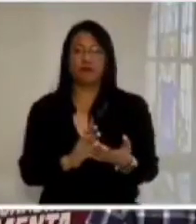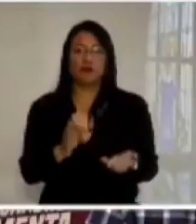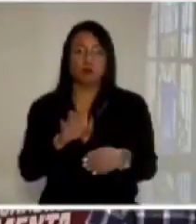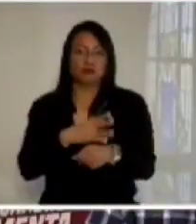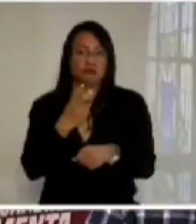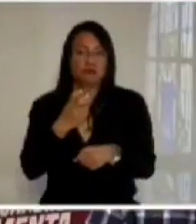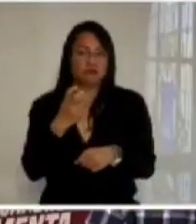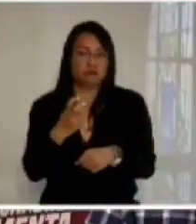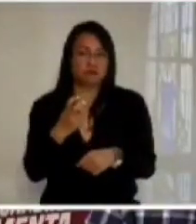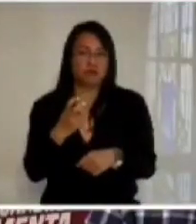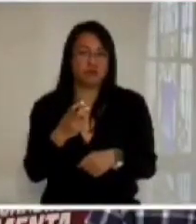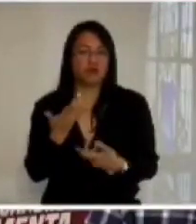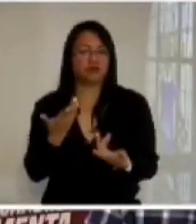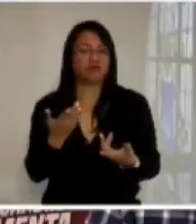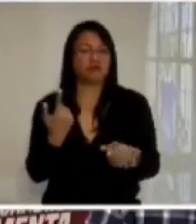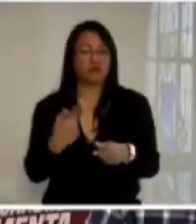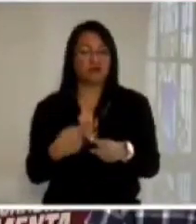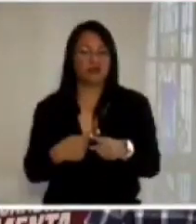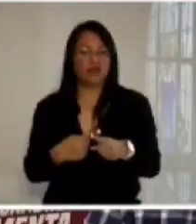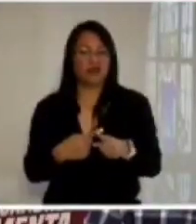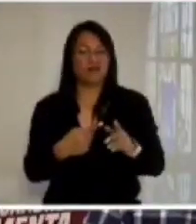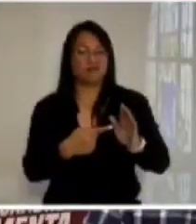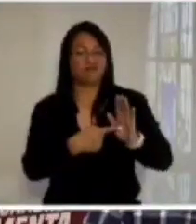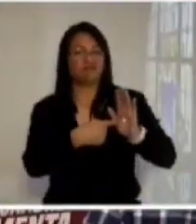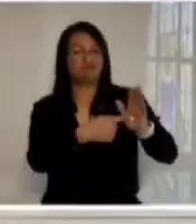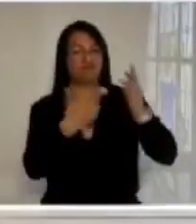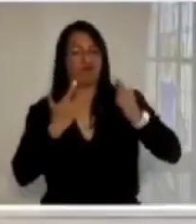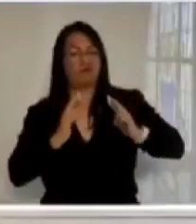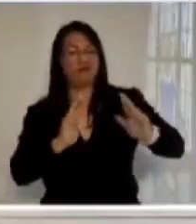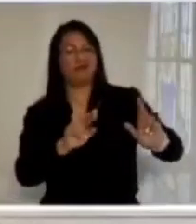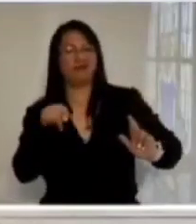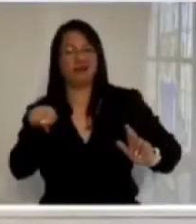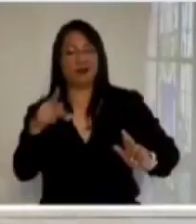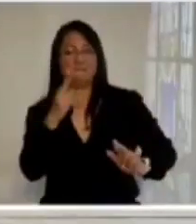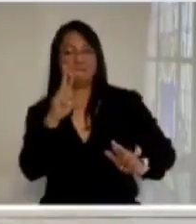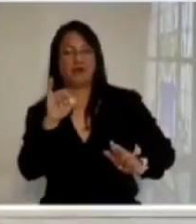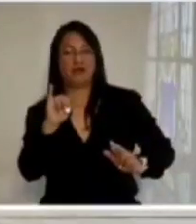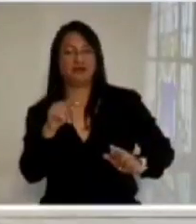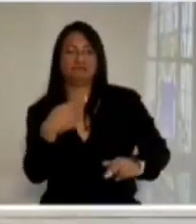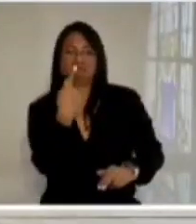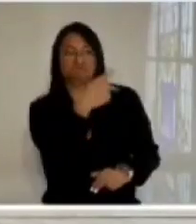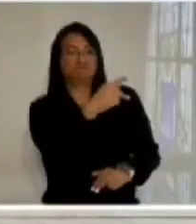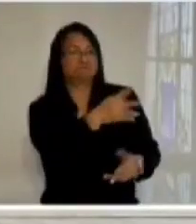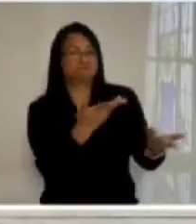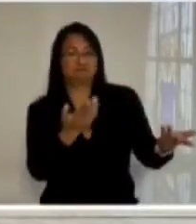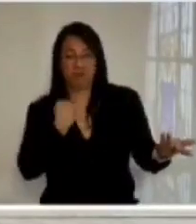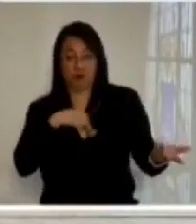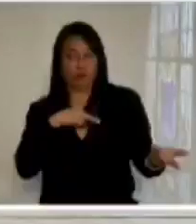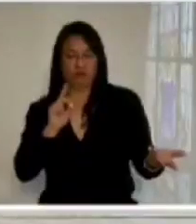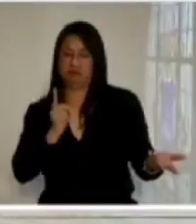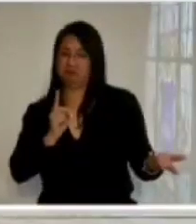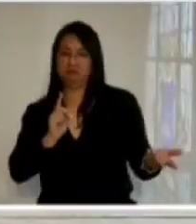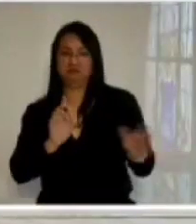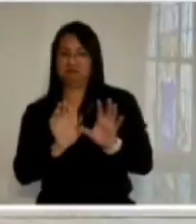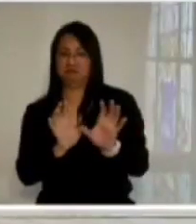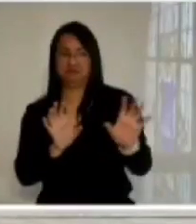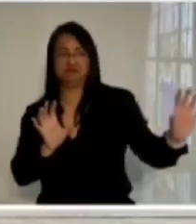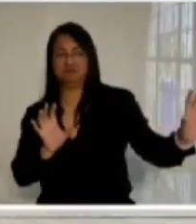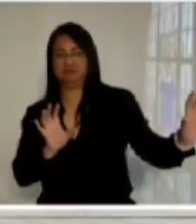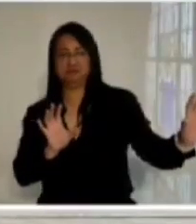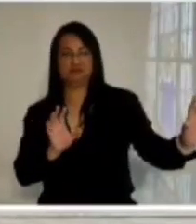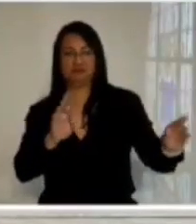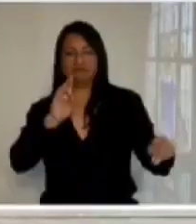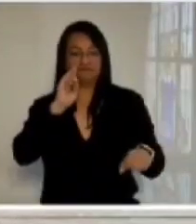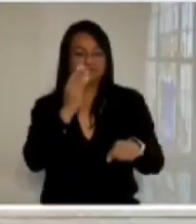quien abandera al PRI son ellos, no nosotros. Entonces, que asuman su responsabilidad, que no